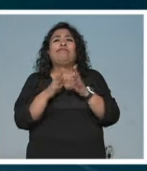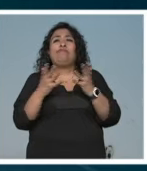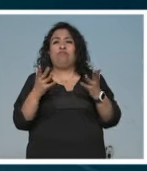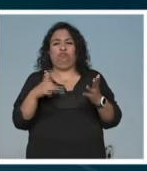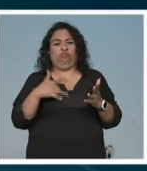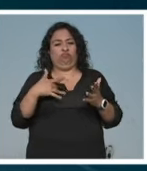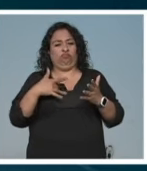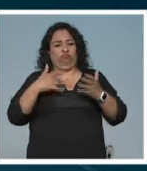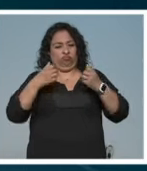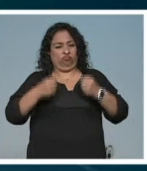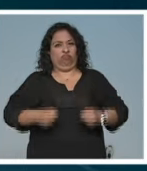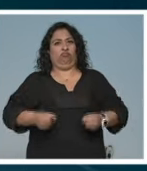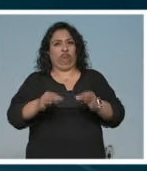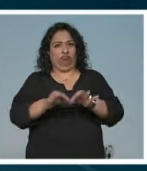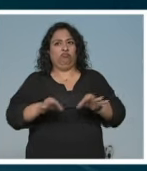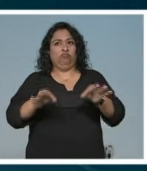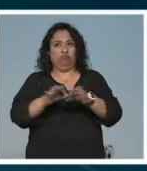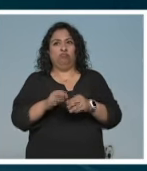convincente, ¿no?